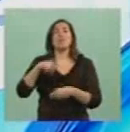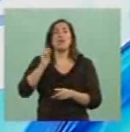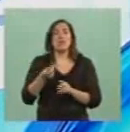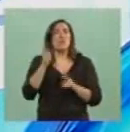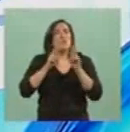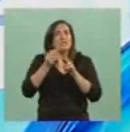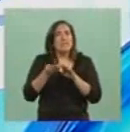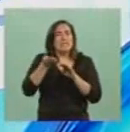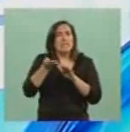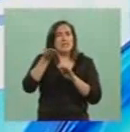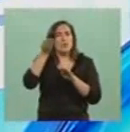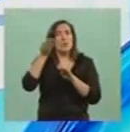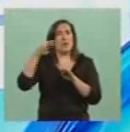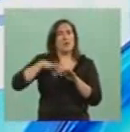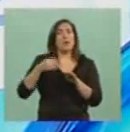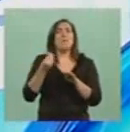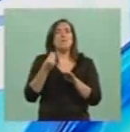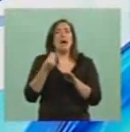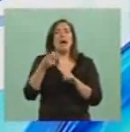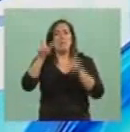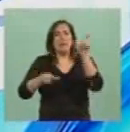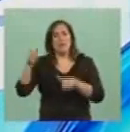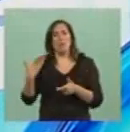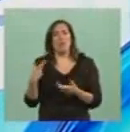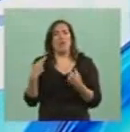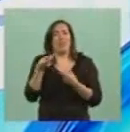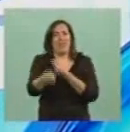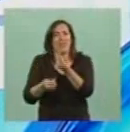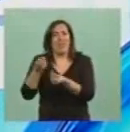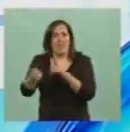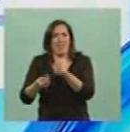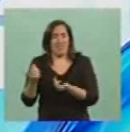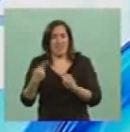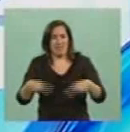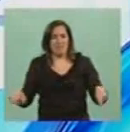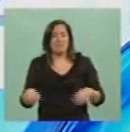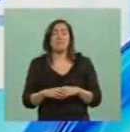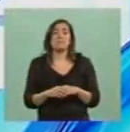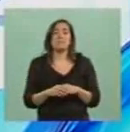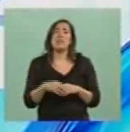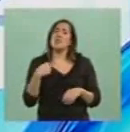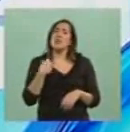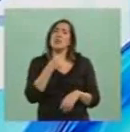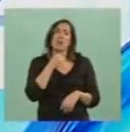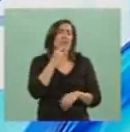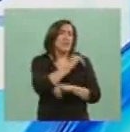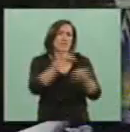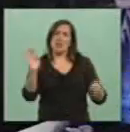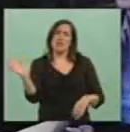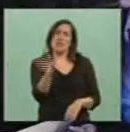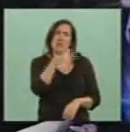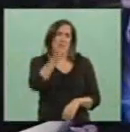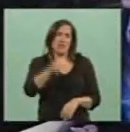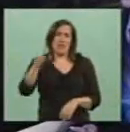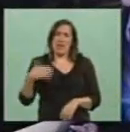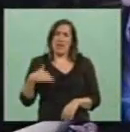manteniendo el poder adquisitivo de los trabajadores. Y fundamentalmente, decirle a todos los argentinos